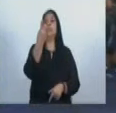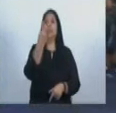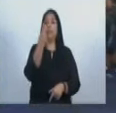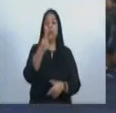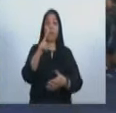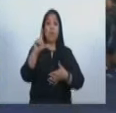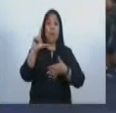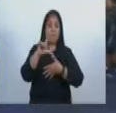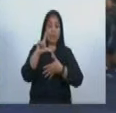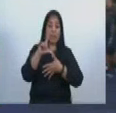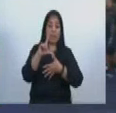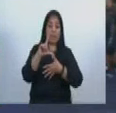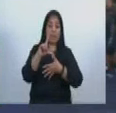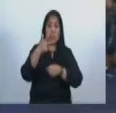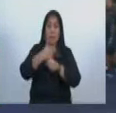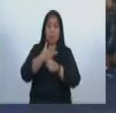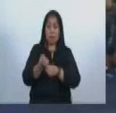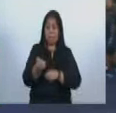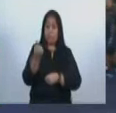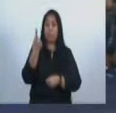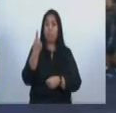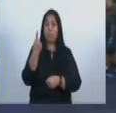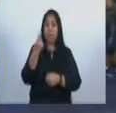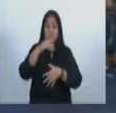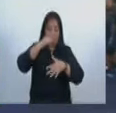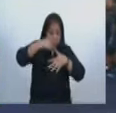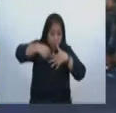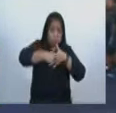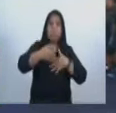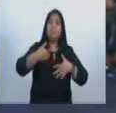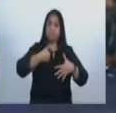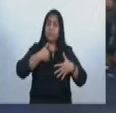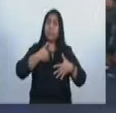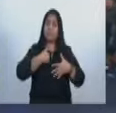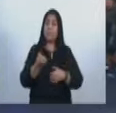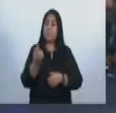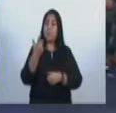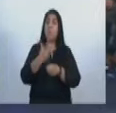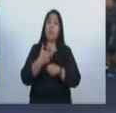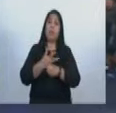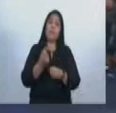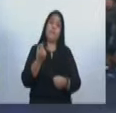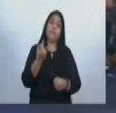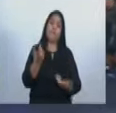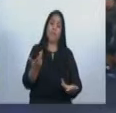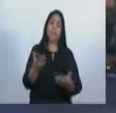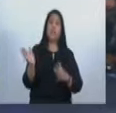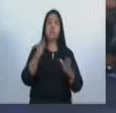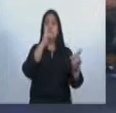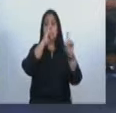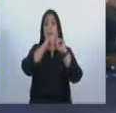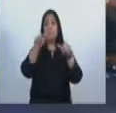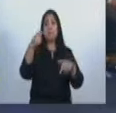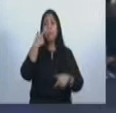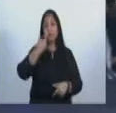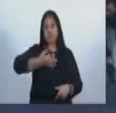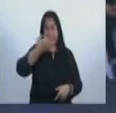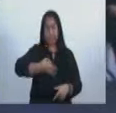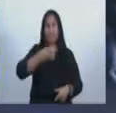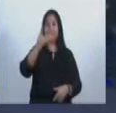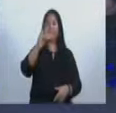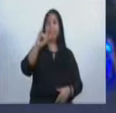Latina que no tiene una ley de competencia Pero eso se va a corregir ahora este ahora sobre la efectividad de la diaco yo